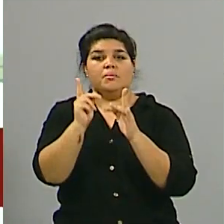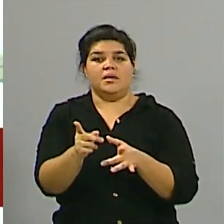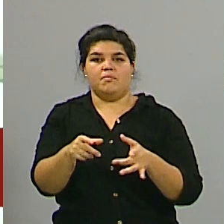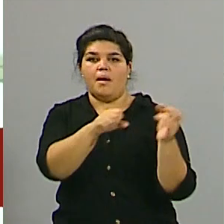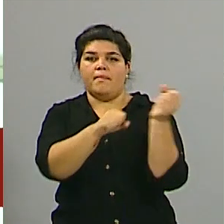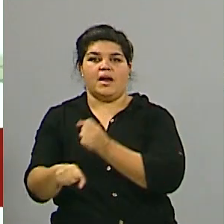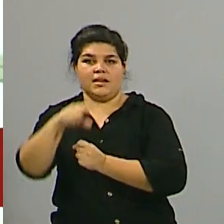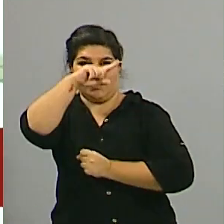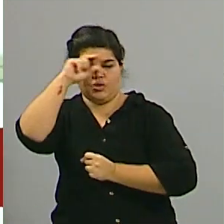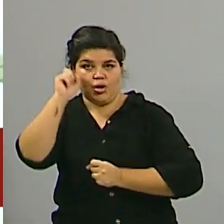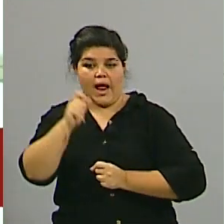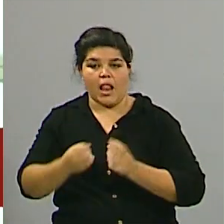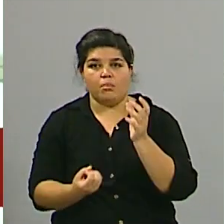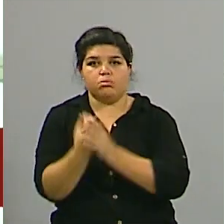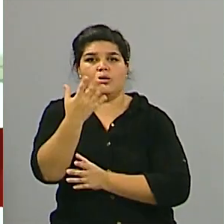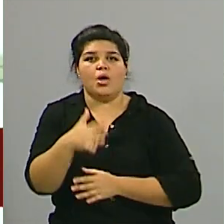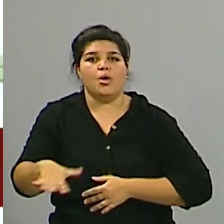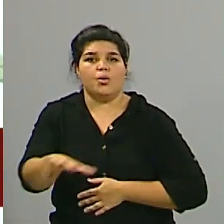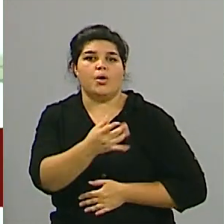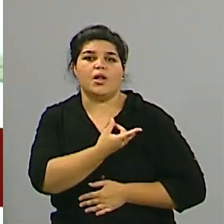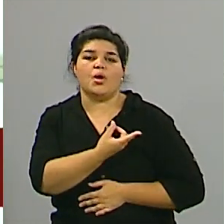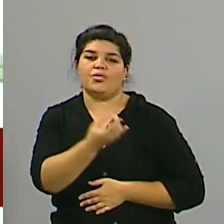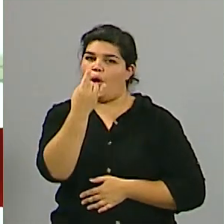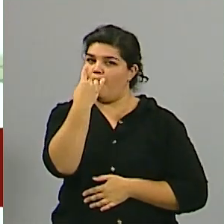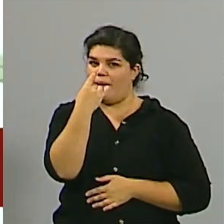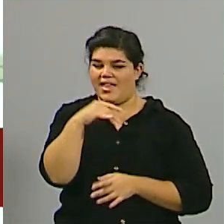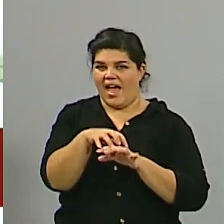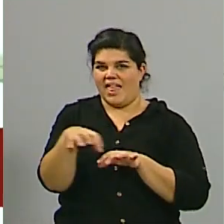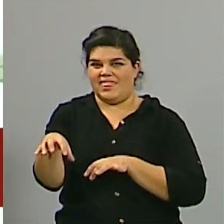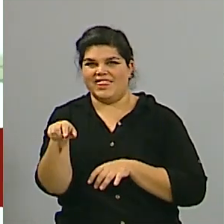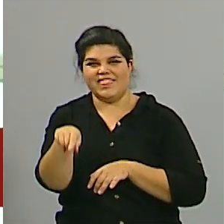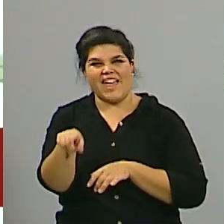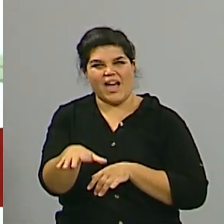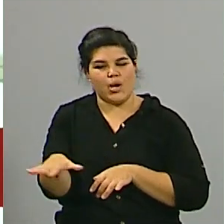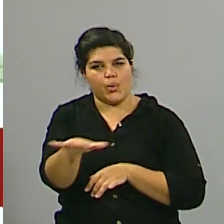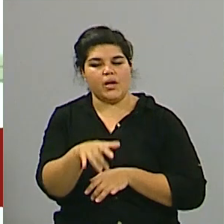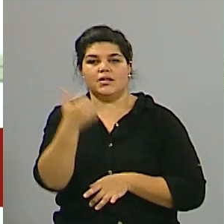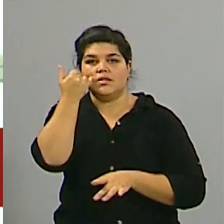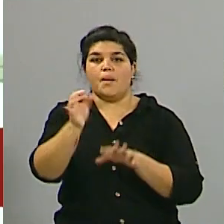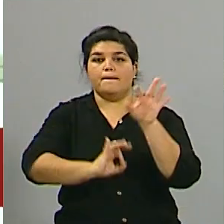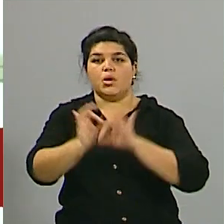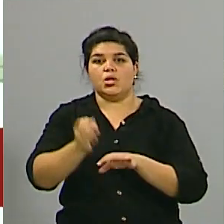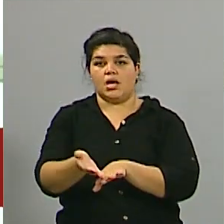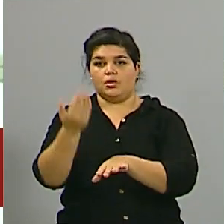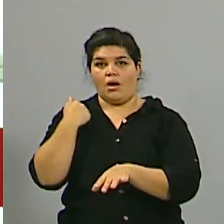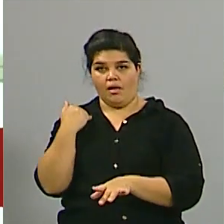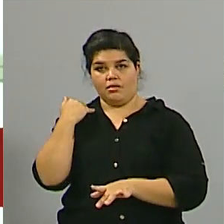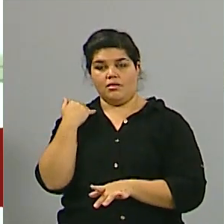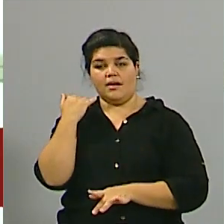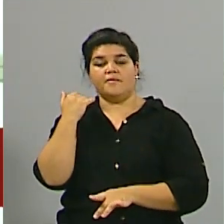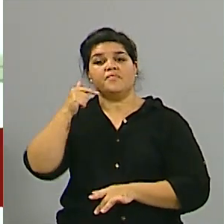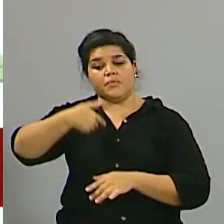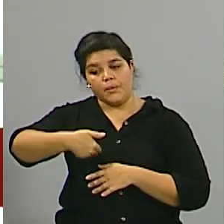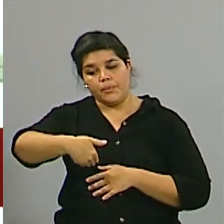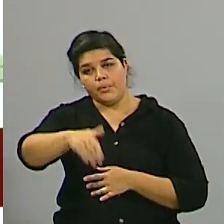Nacional para una zona de Uspallata. Un proyecto que ya viene gestándose hace tiempo, como decía Agustín, y bueno, veremos